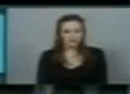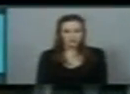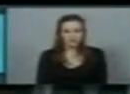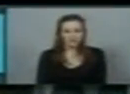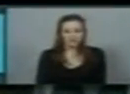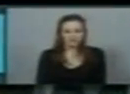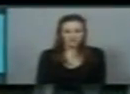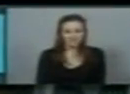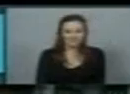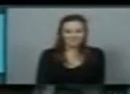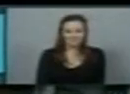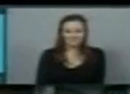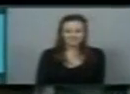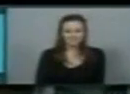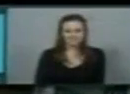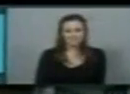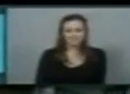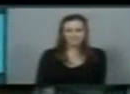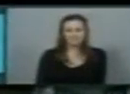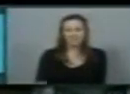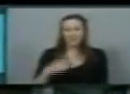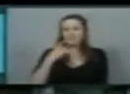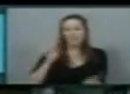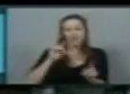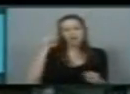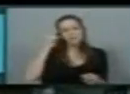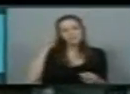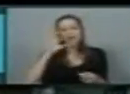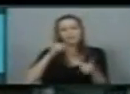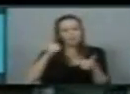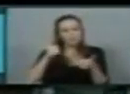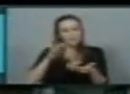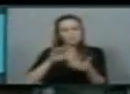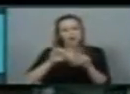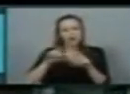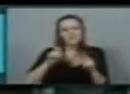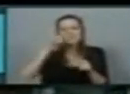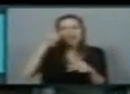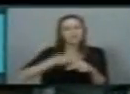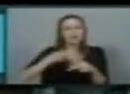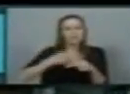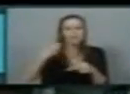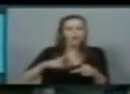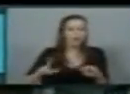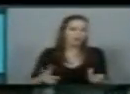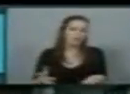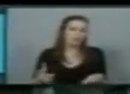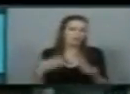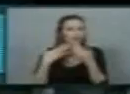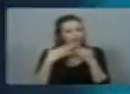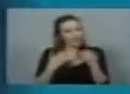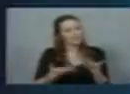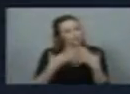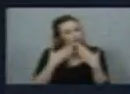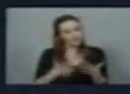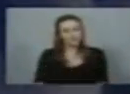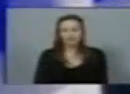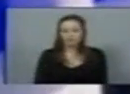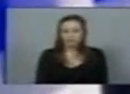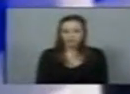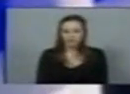Si lo radicaron en Nueva York, no lo radican localmente, pero en las iniciales. La pregunta era esa, ¿está bien? Me agradezco la ratificación. No, yo